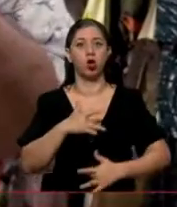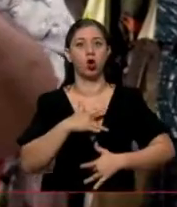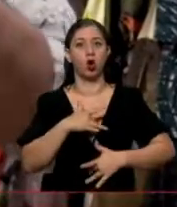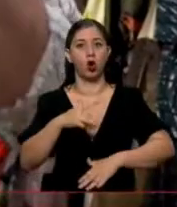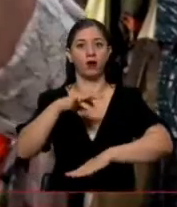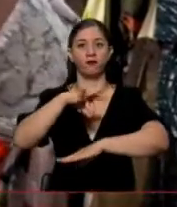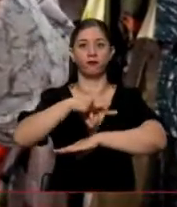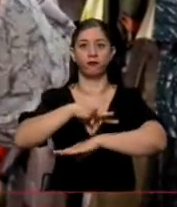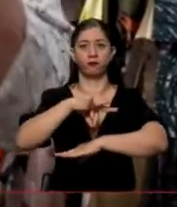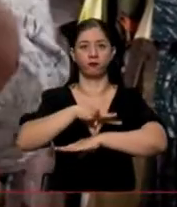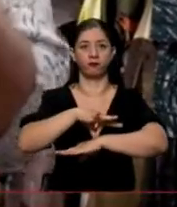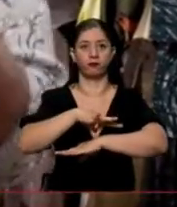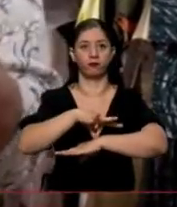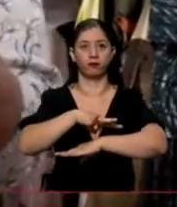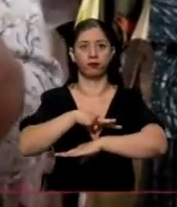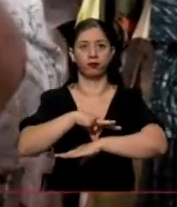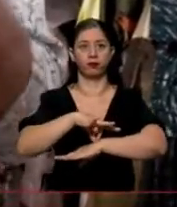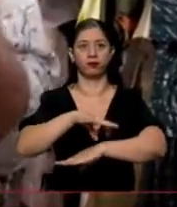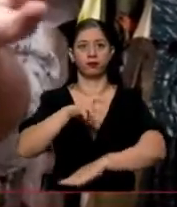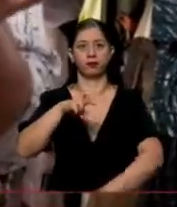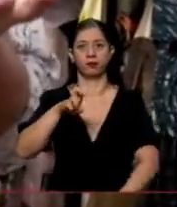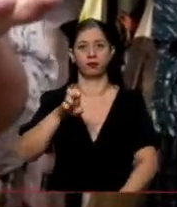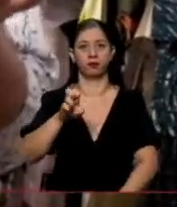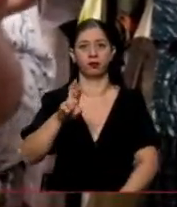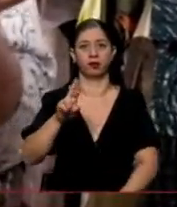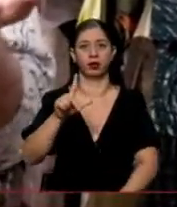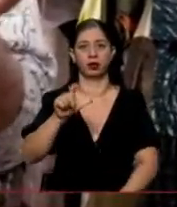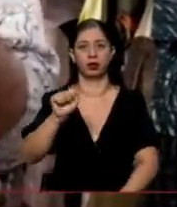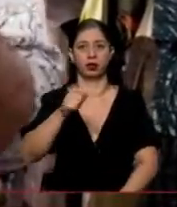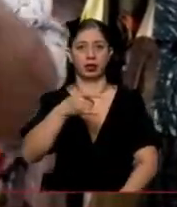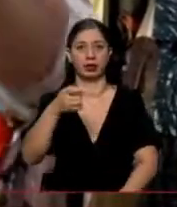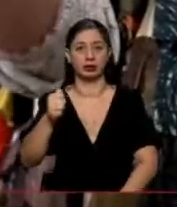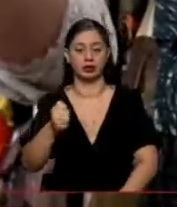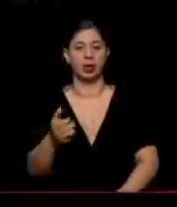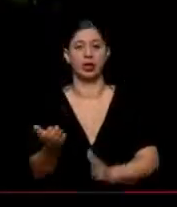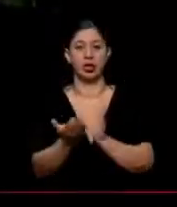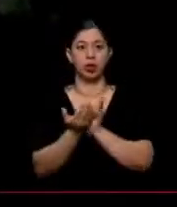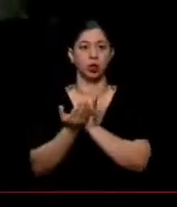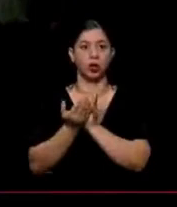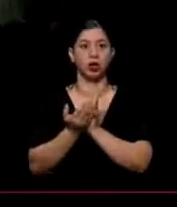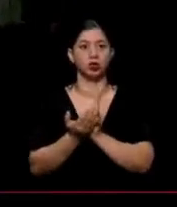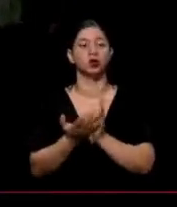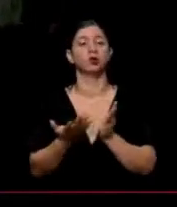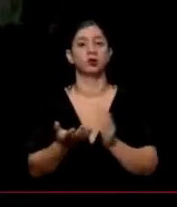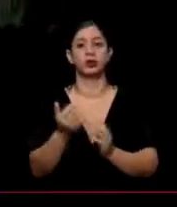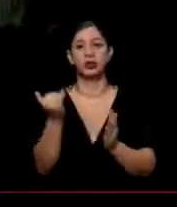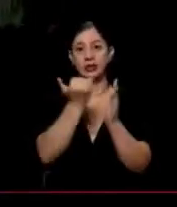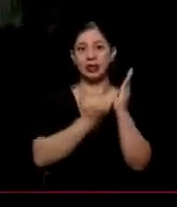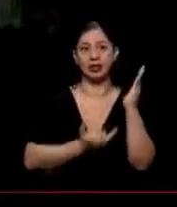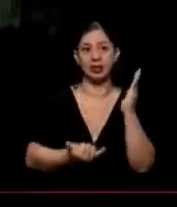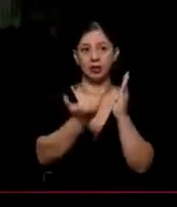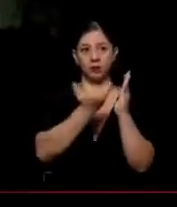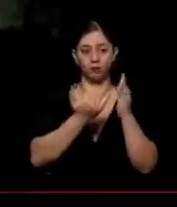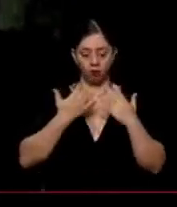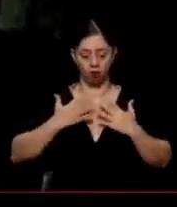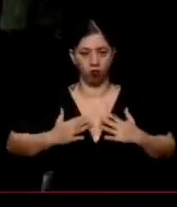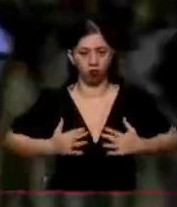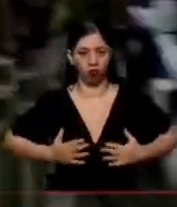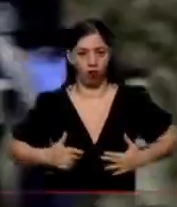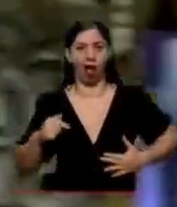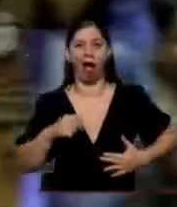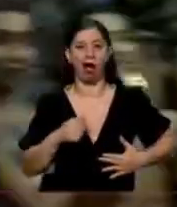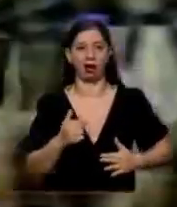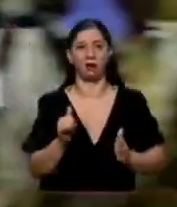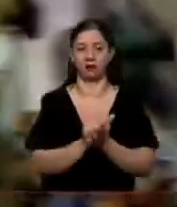con la Fundación María Perlaza, que ayuda a niños de escasos recursos a través de la educación. Los niños hicieron dibujos y esos dibujos están en los estampados de esta